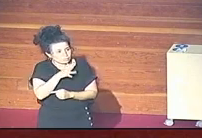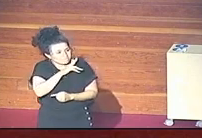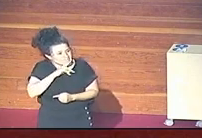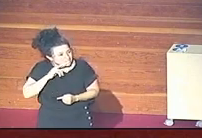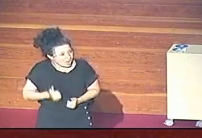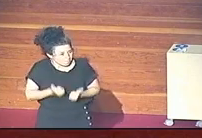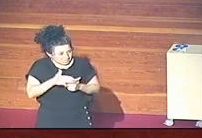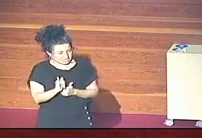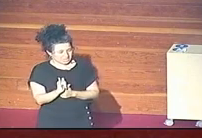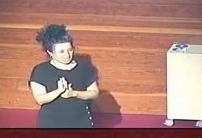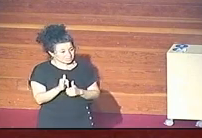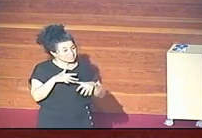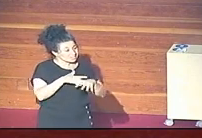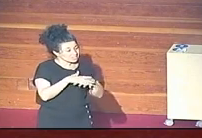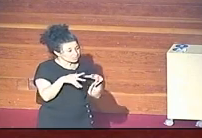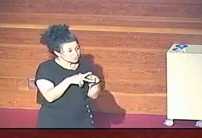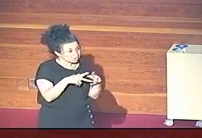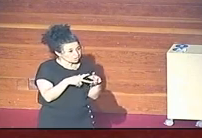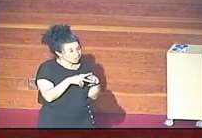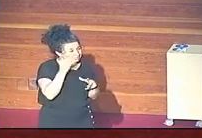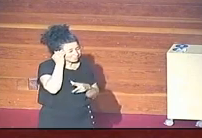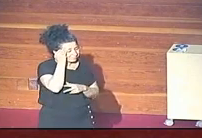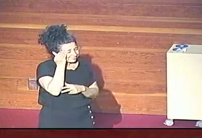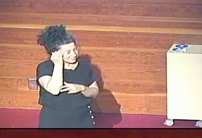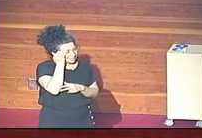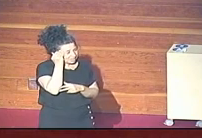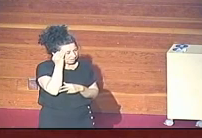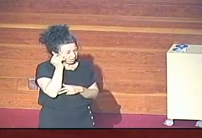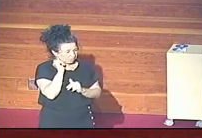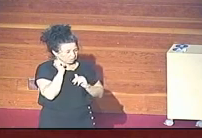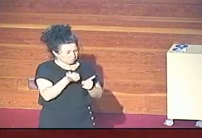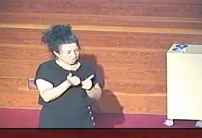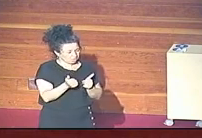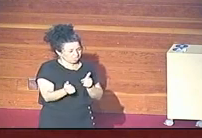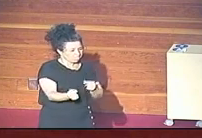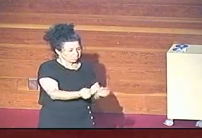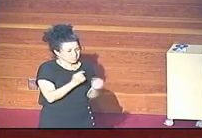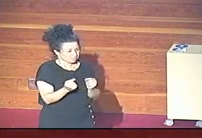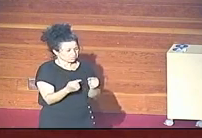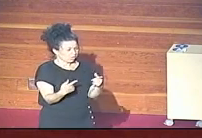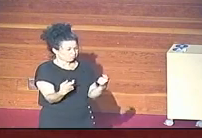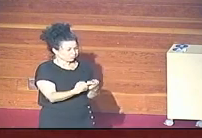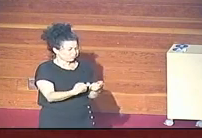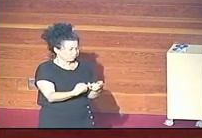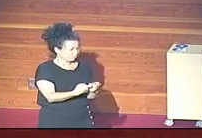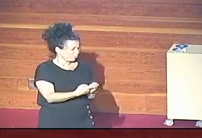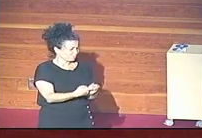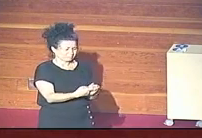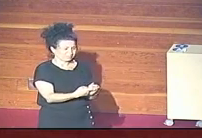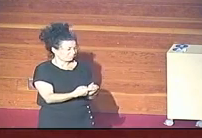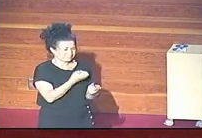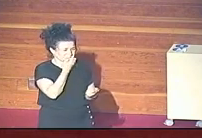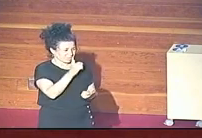y en redes sociales yo creo que no hay que entrar en discusiones y conflictos porque bueno muchas veces no sabes ni con quién